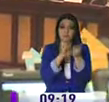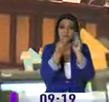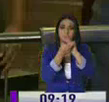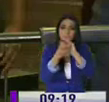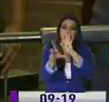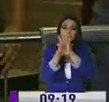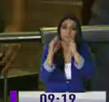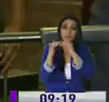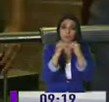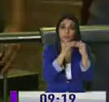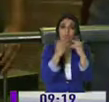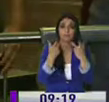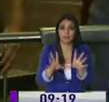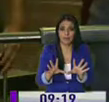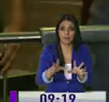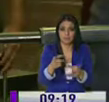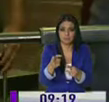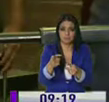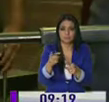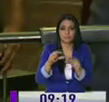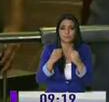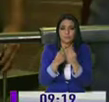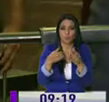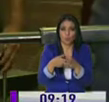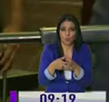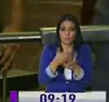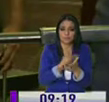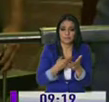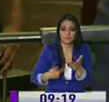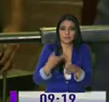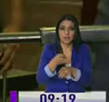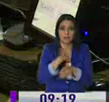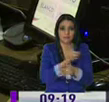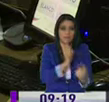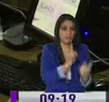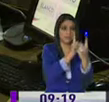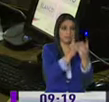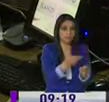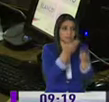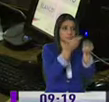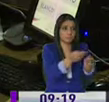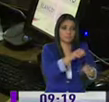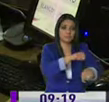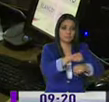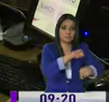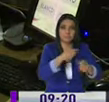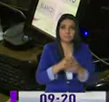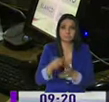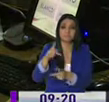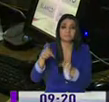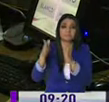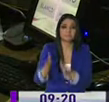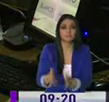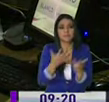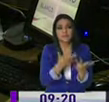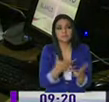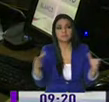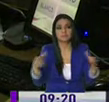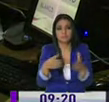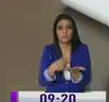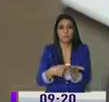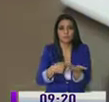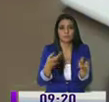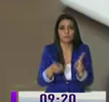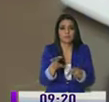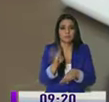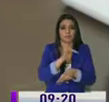de la democracia fue entregada por conago para el presidente de la asamblea nacional para su trámite mientras que los proyectos espera mantener una reunión en